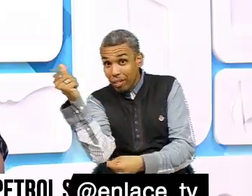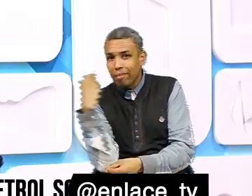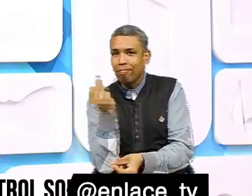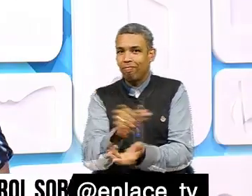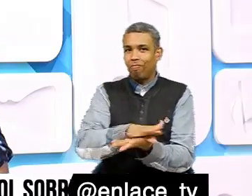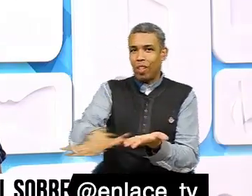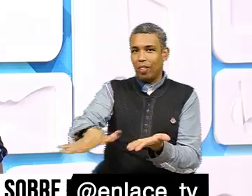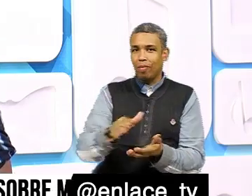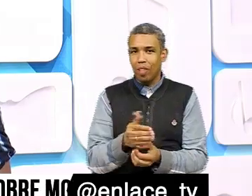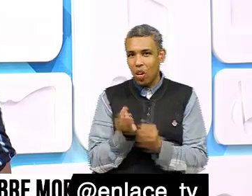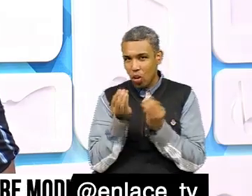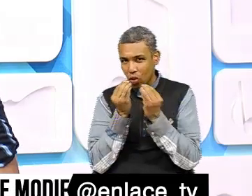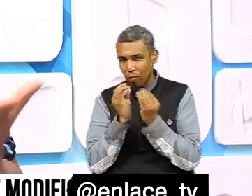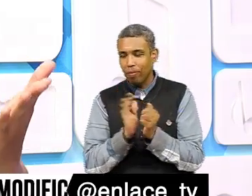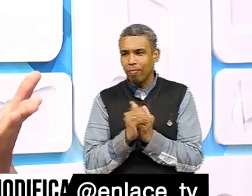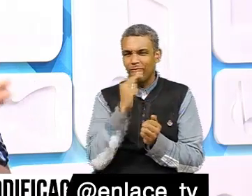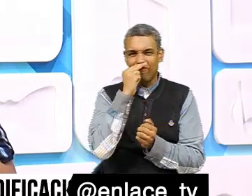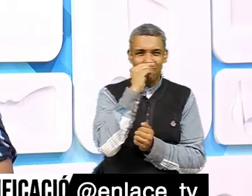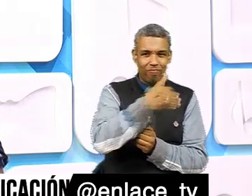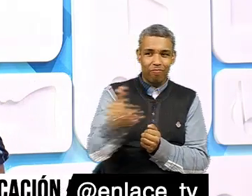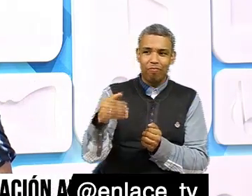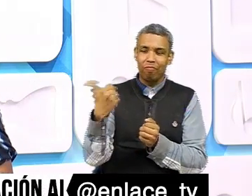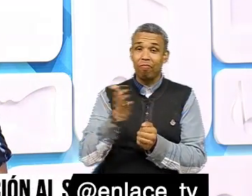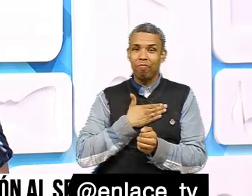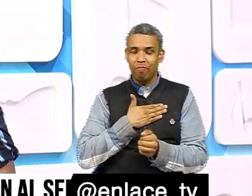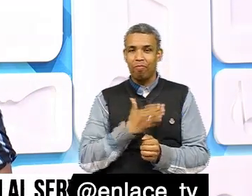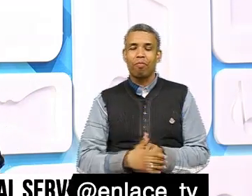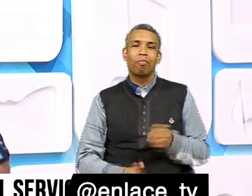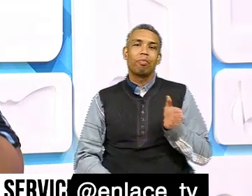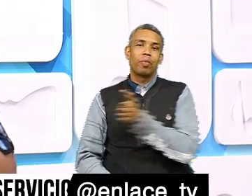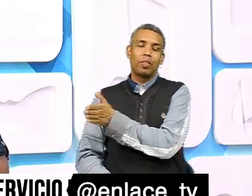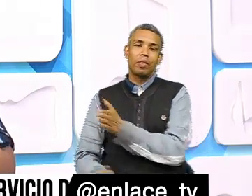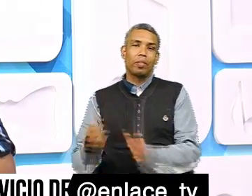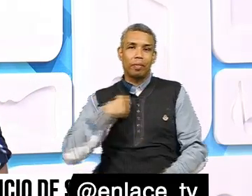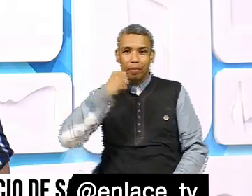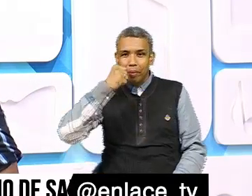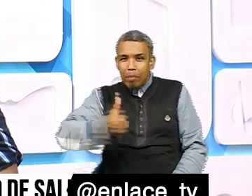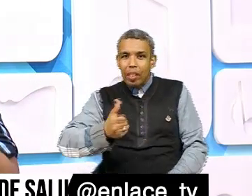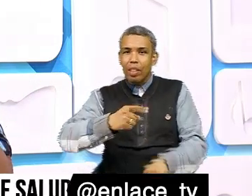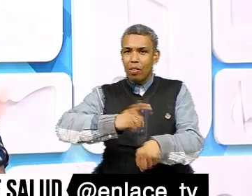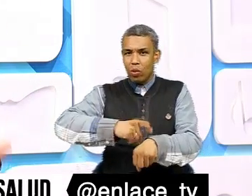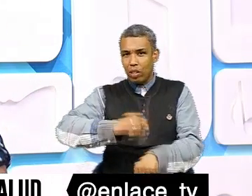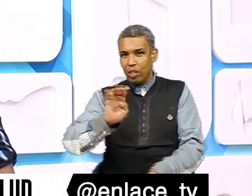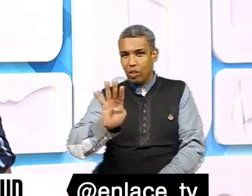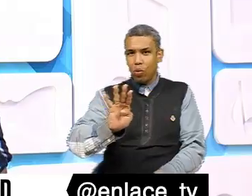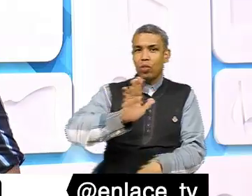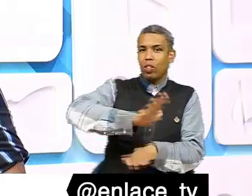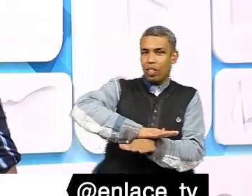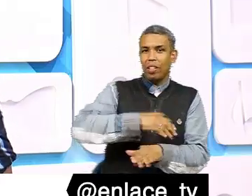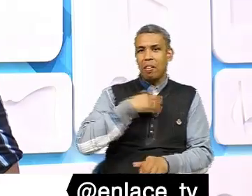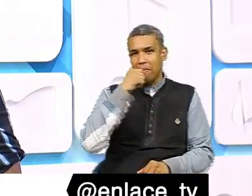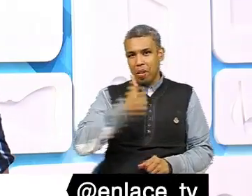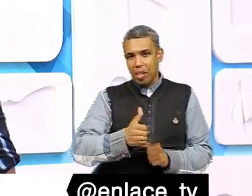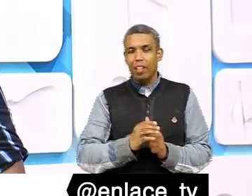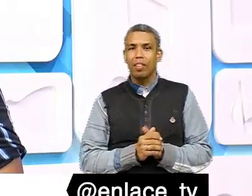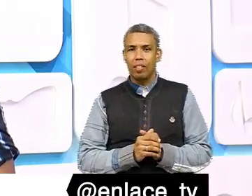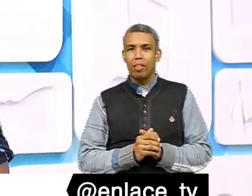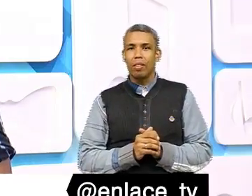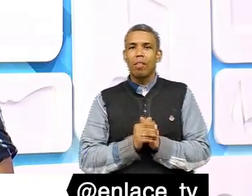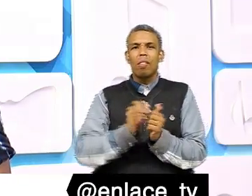Muy bien por estos talentosos niños. En otras noticias les quiero contar que mañana a las 4 de la tarde se reinaugurará el parque del